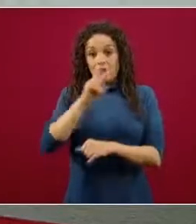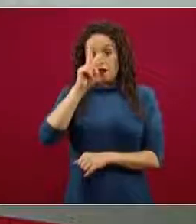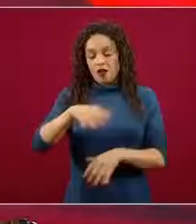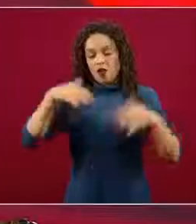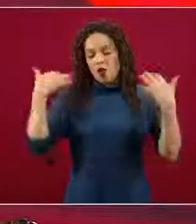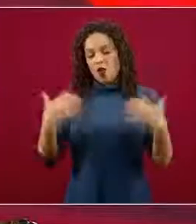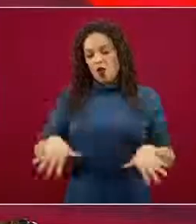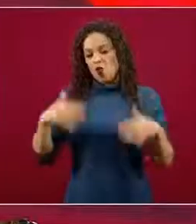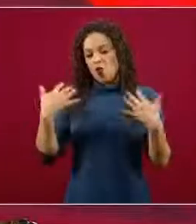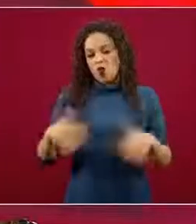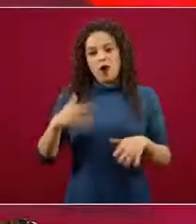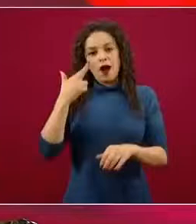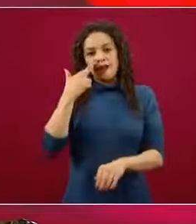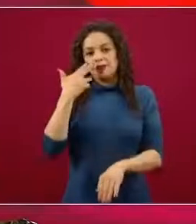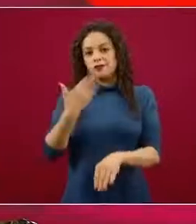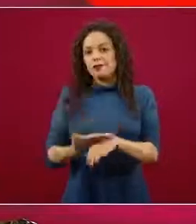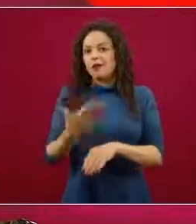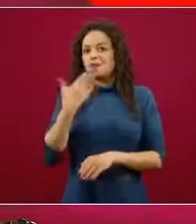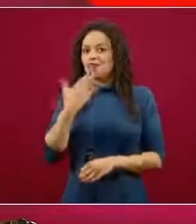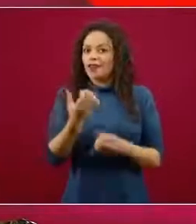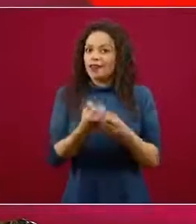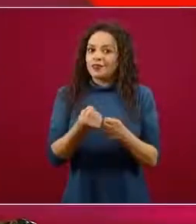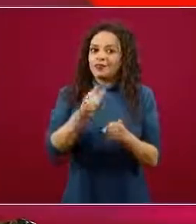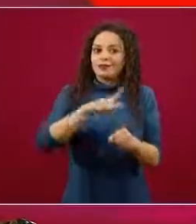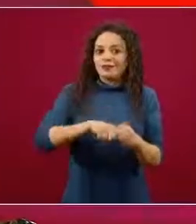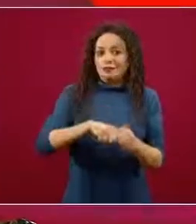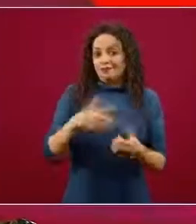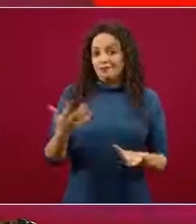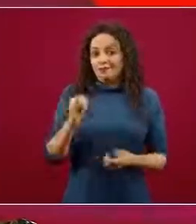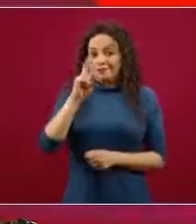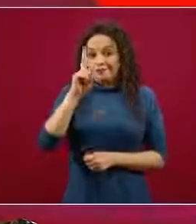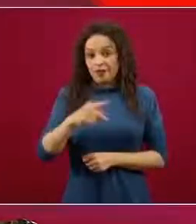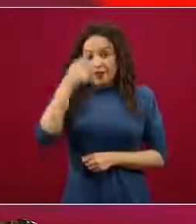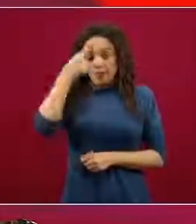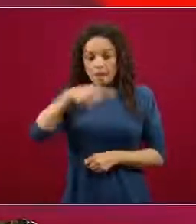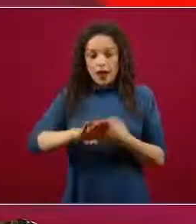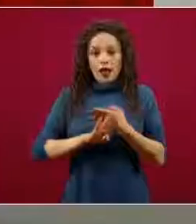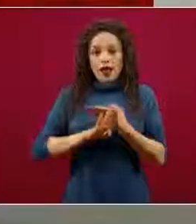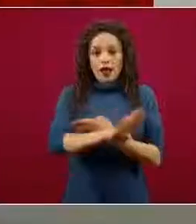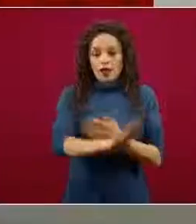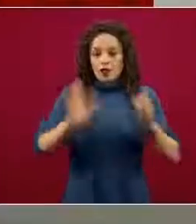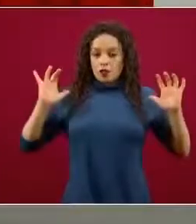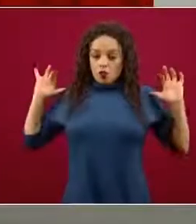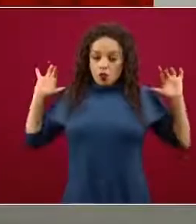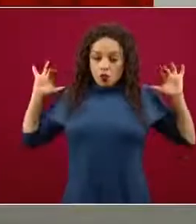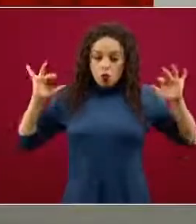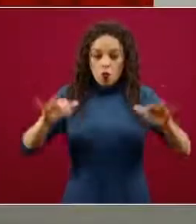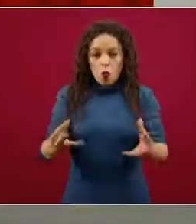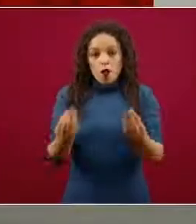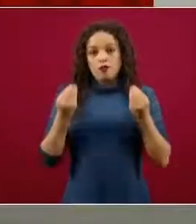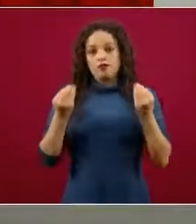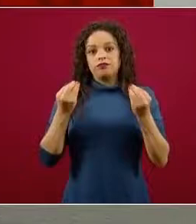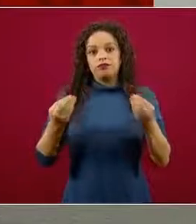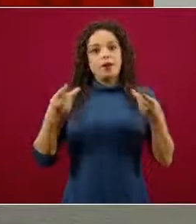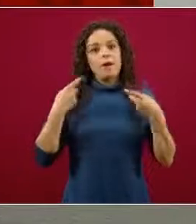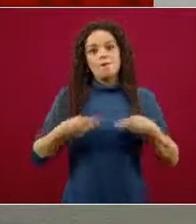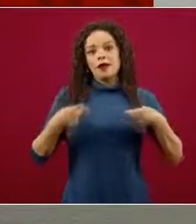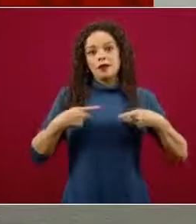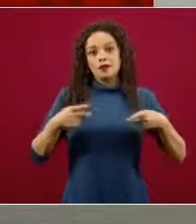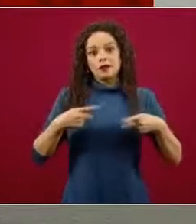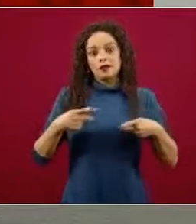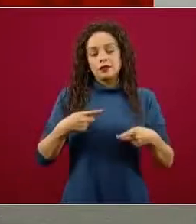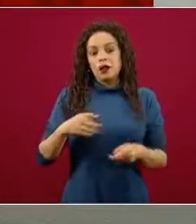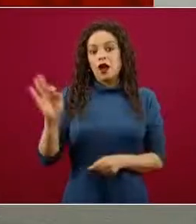responsabilidad social para evitar que la conglomeración que puede representar un evento como este pudiera terminar